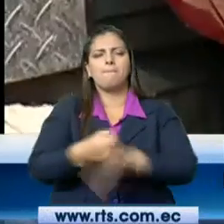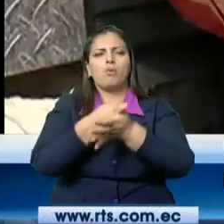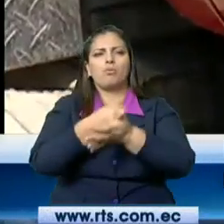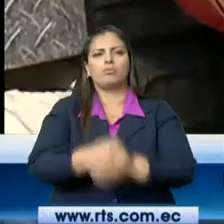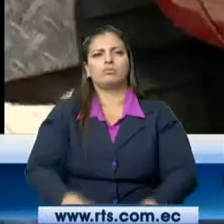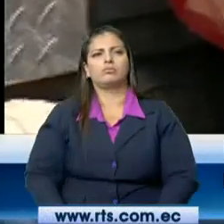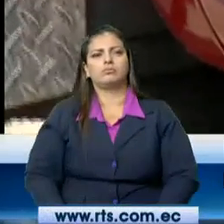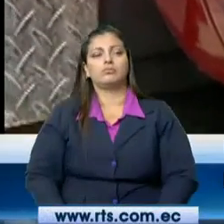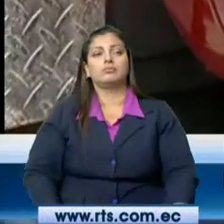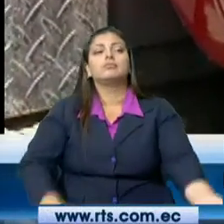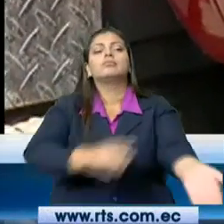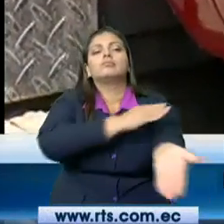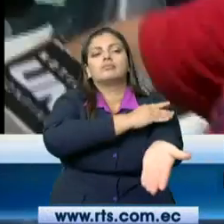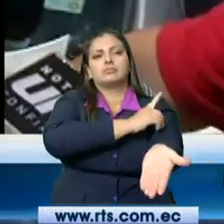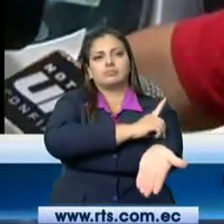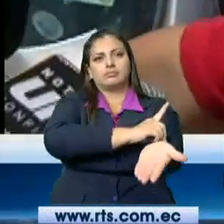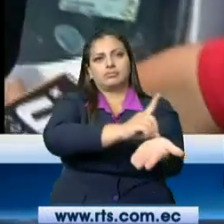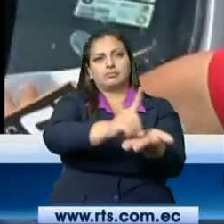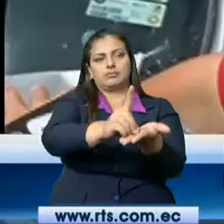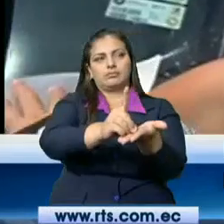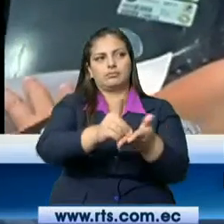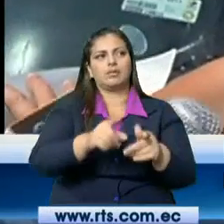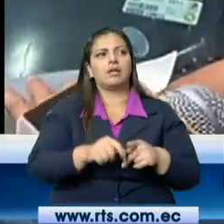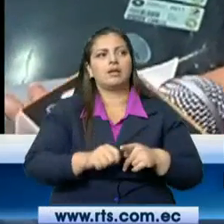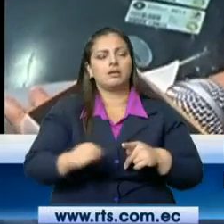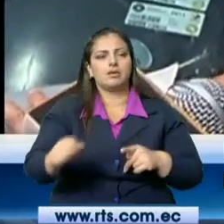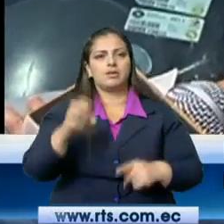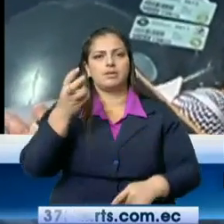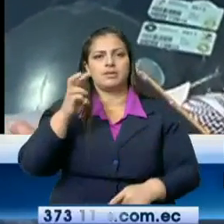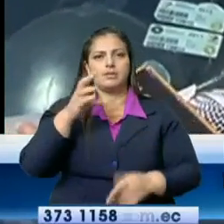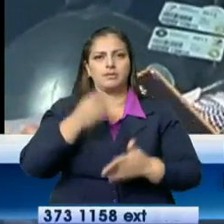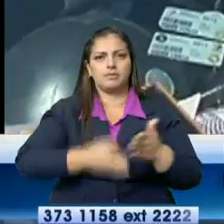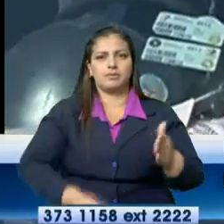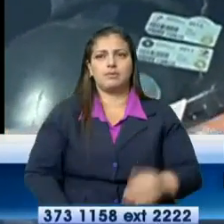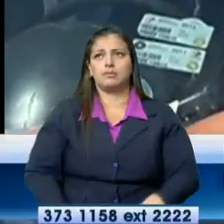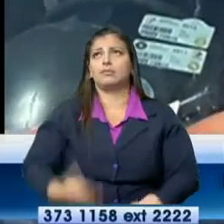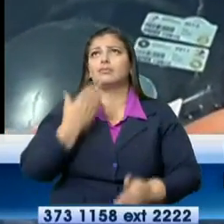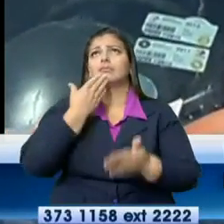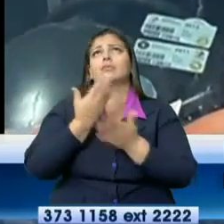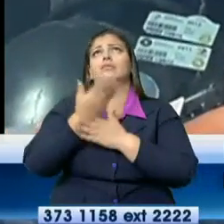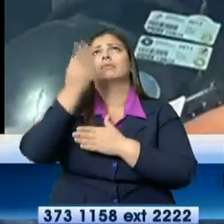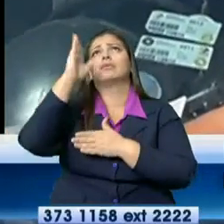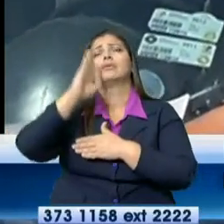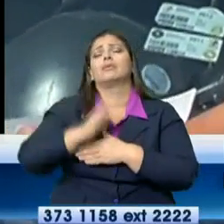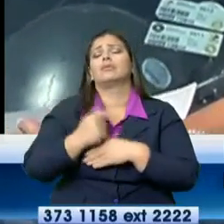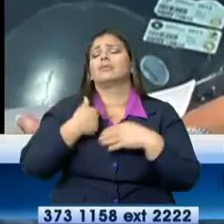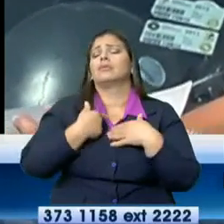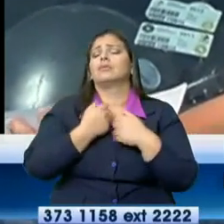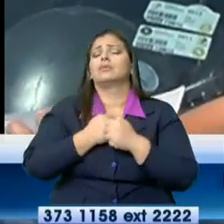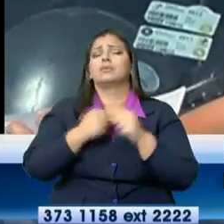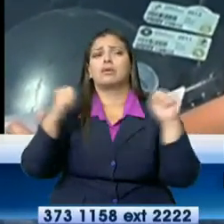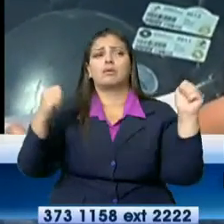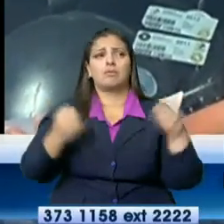16.5 de la misma vía. Horrible, le agradezco a Dios que estamos vivos. Yo venía con mi familia, con mis